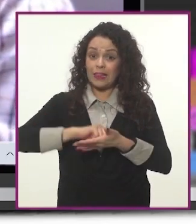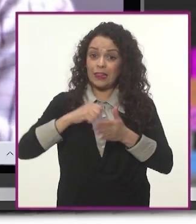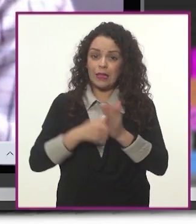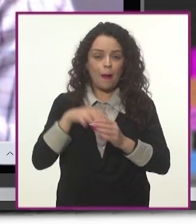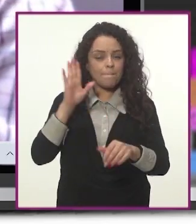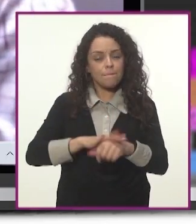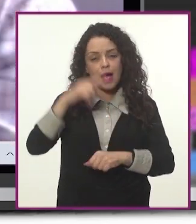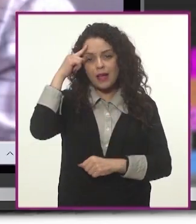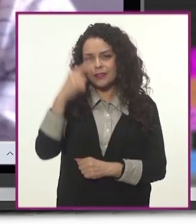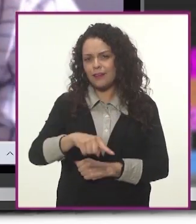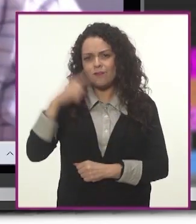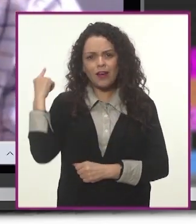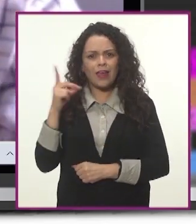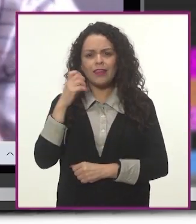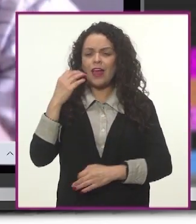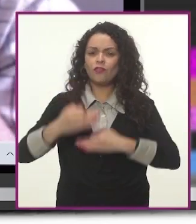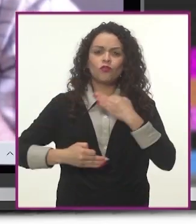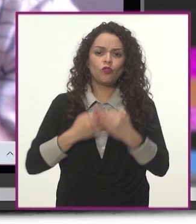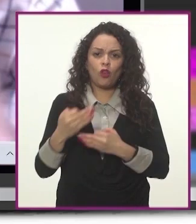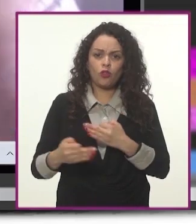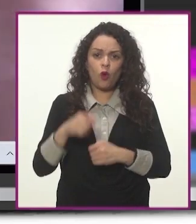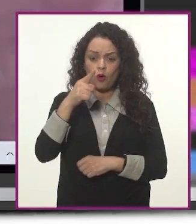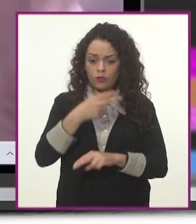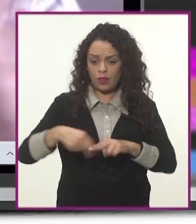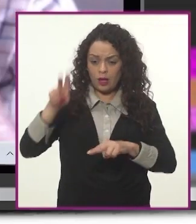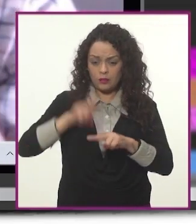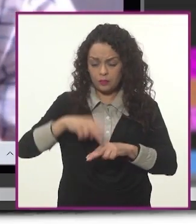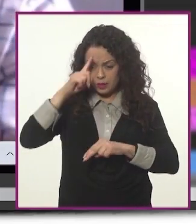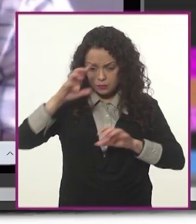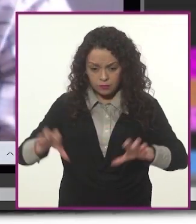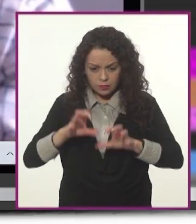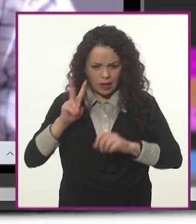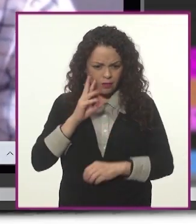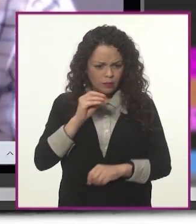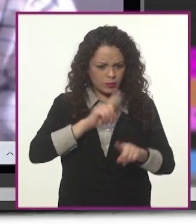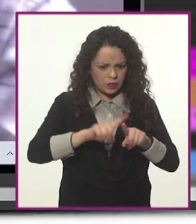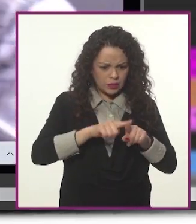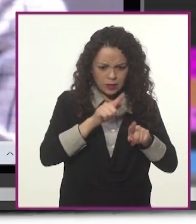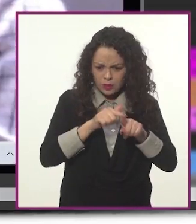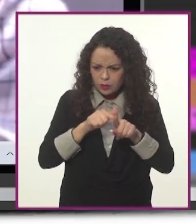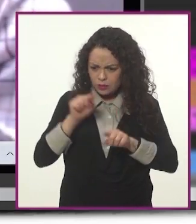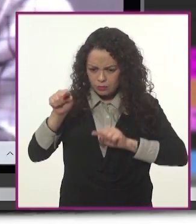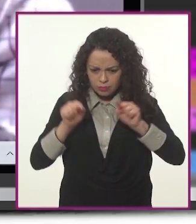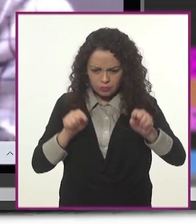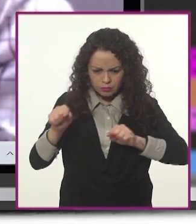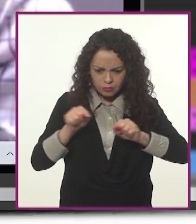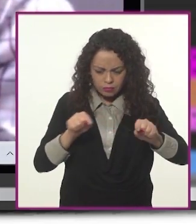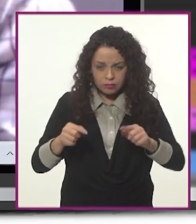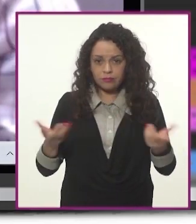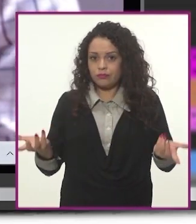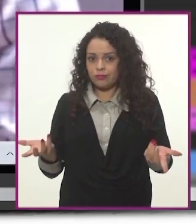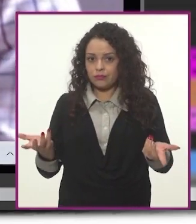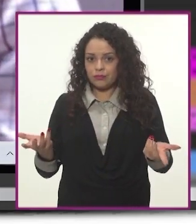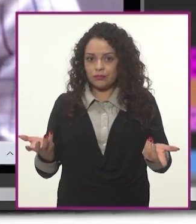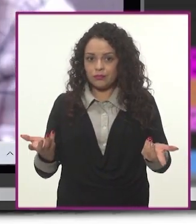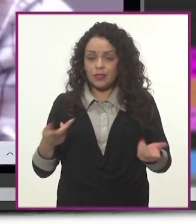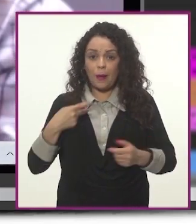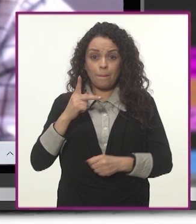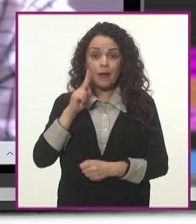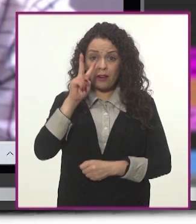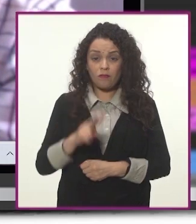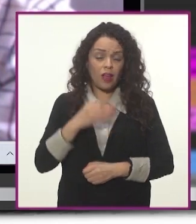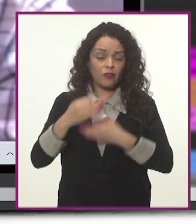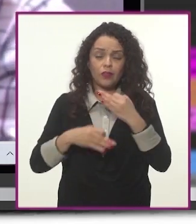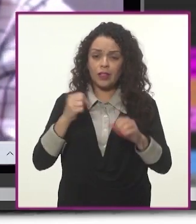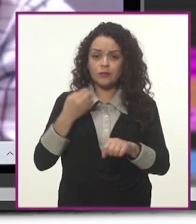todo. Cuando uno se siente frente a un software, ve tal cantidad de botones y colores que le parece que es estar en una nave espacial. Pero en realidad todo es muy sencillo y